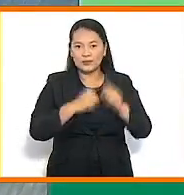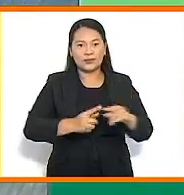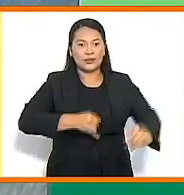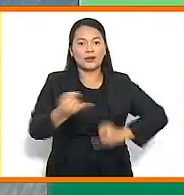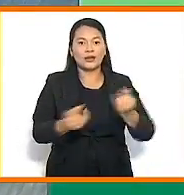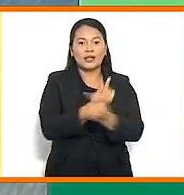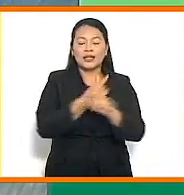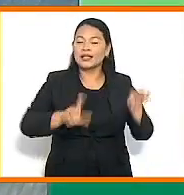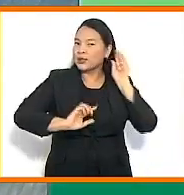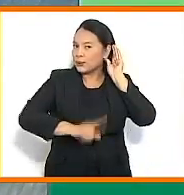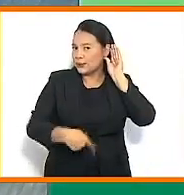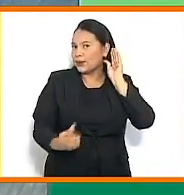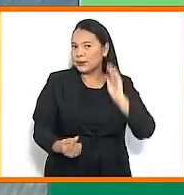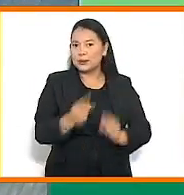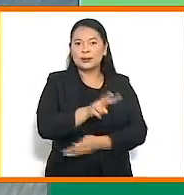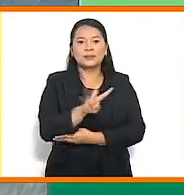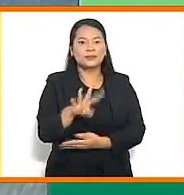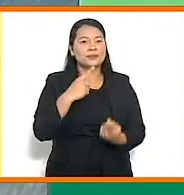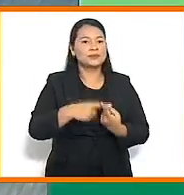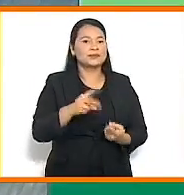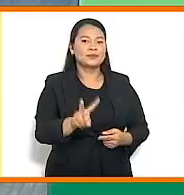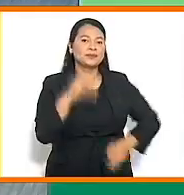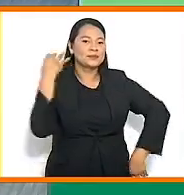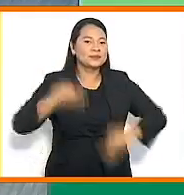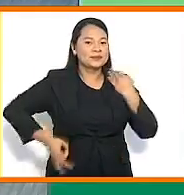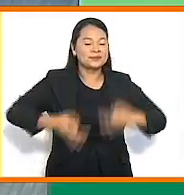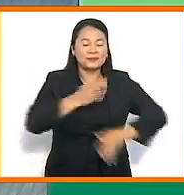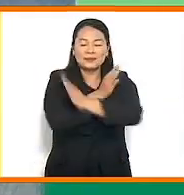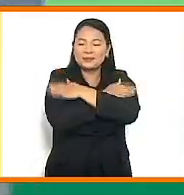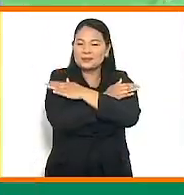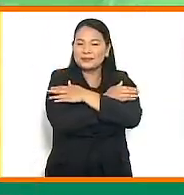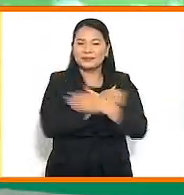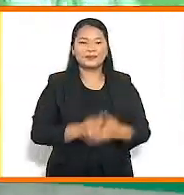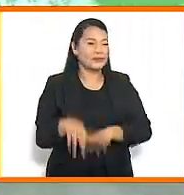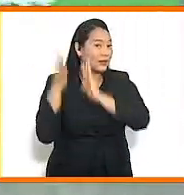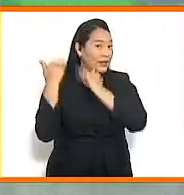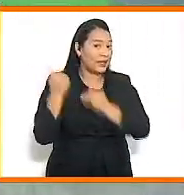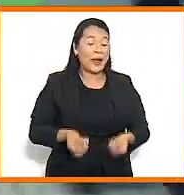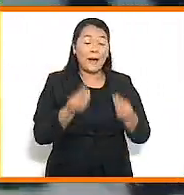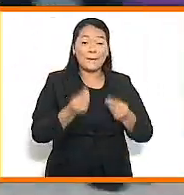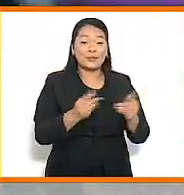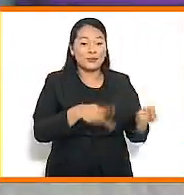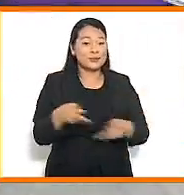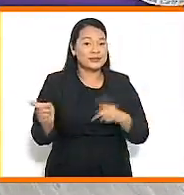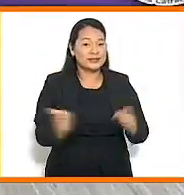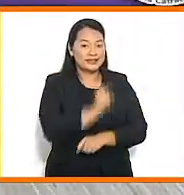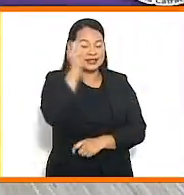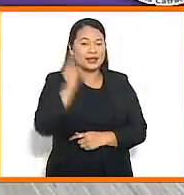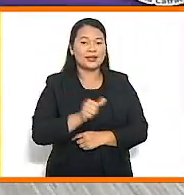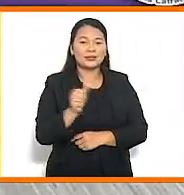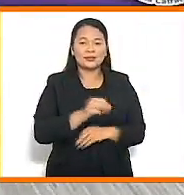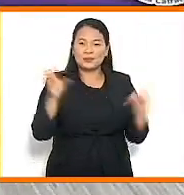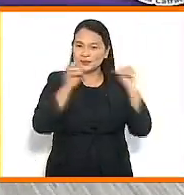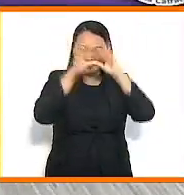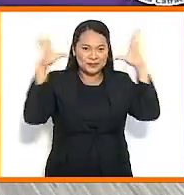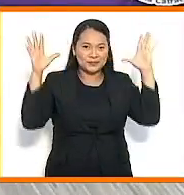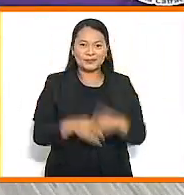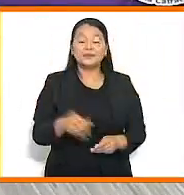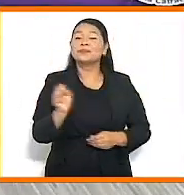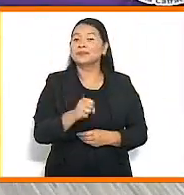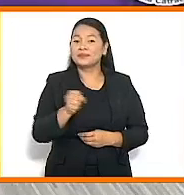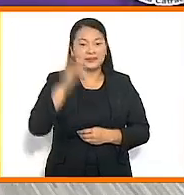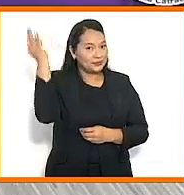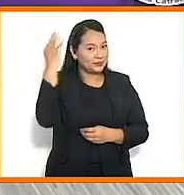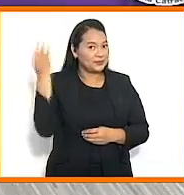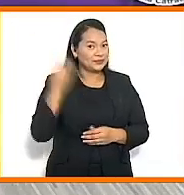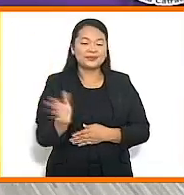1, 24 más 2. Muchas felicidades. Esperamos tener muchos ganadores en esta mañana, Charlín. Claro que sí, Francini.